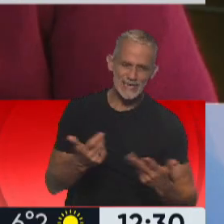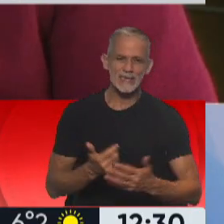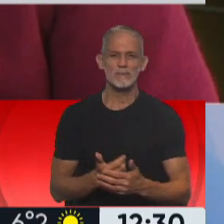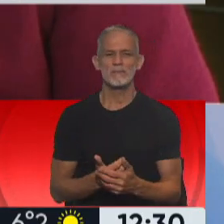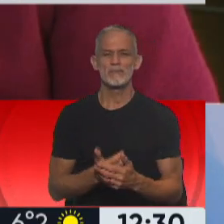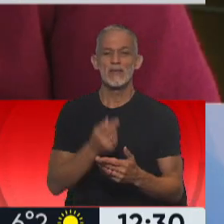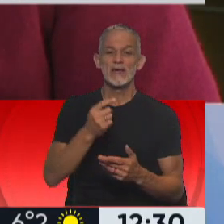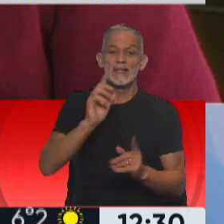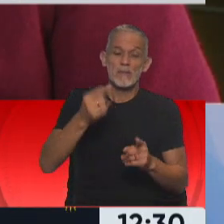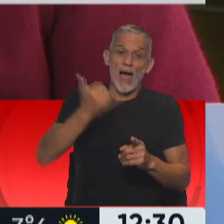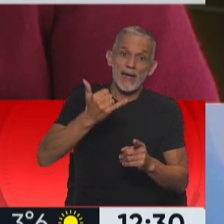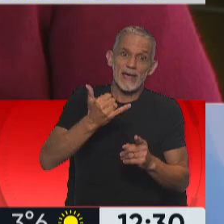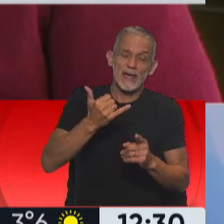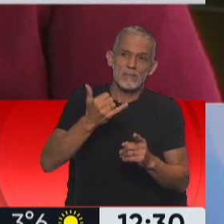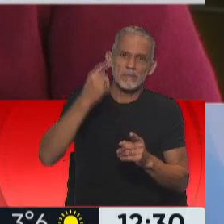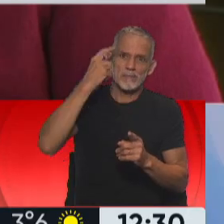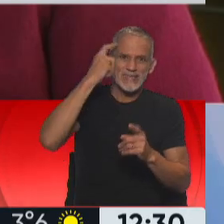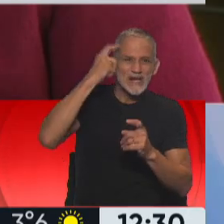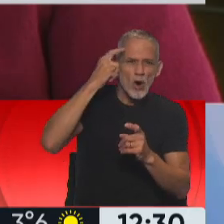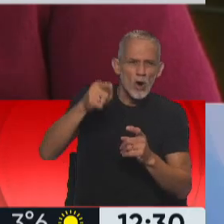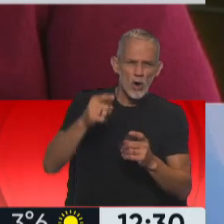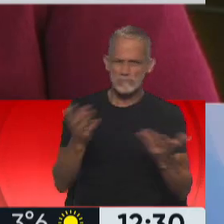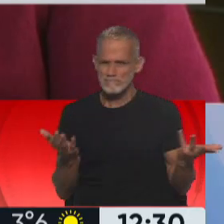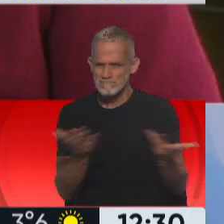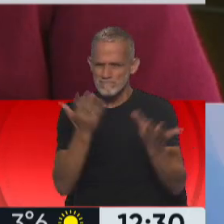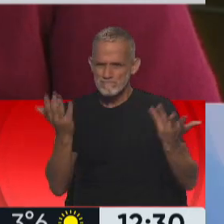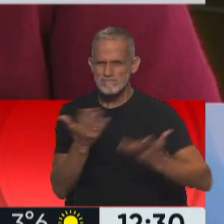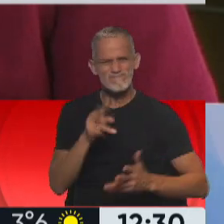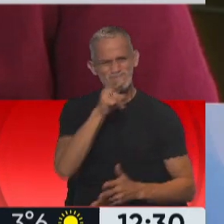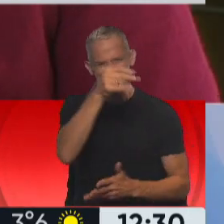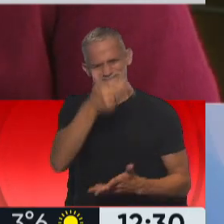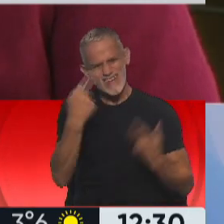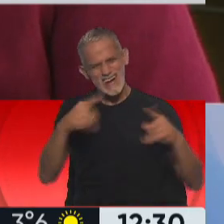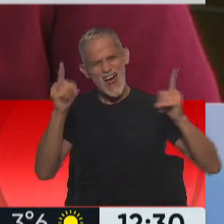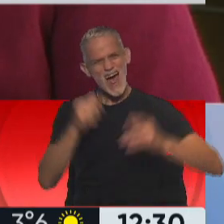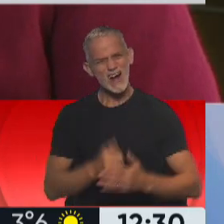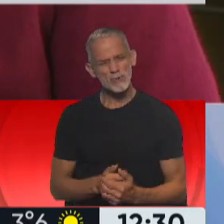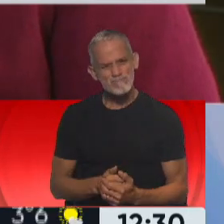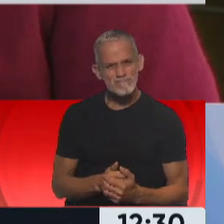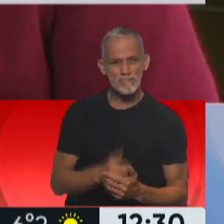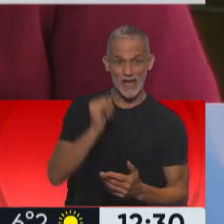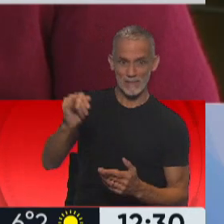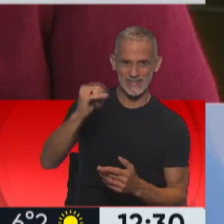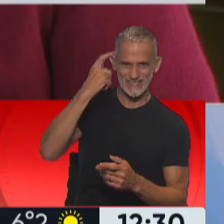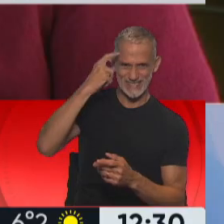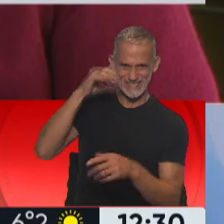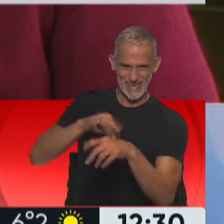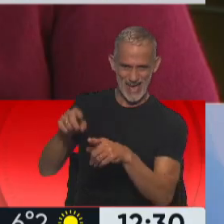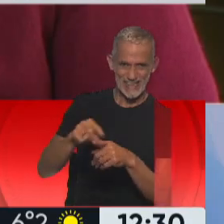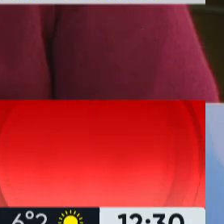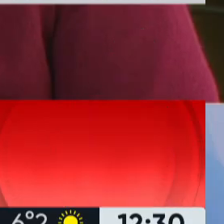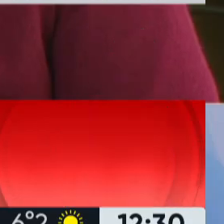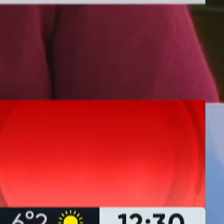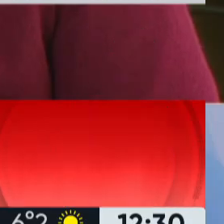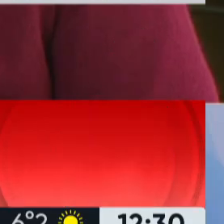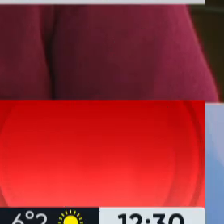que en paralelo tenga un tratamiento psicológico y el psicólogo nos diga, no lo veo bien, la familia entienda qué enfermedad